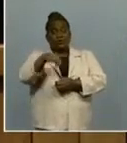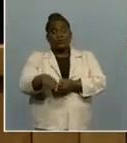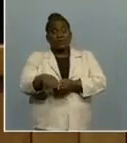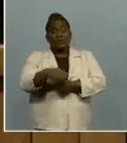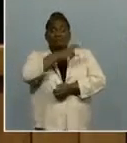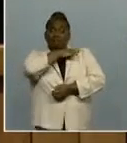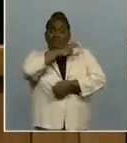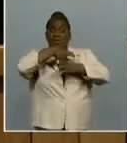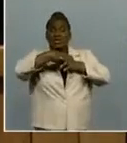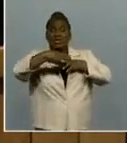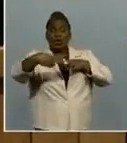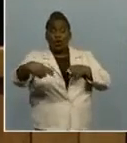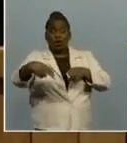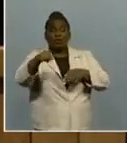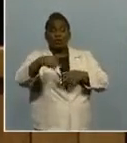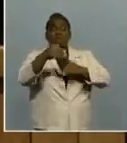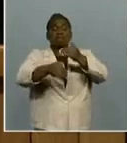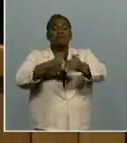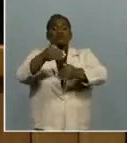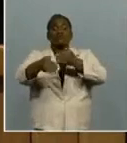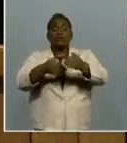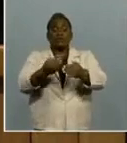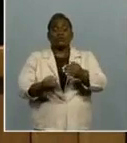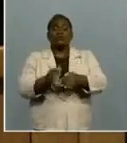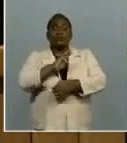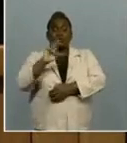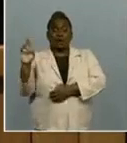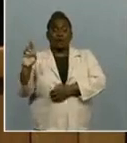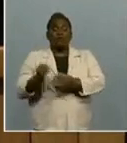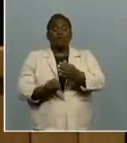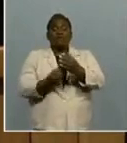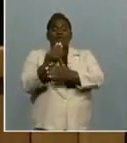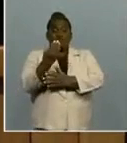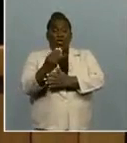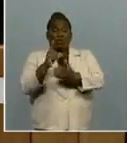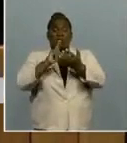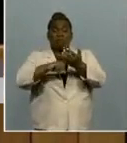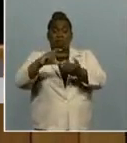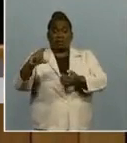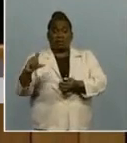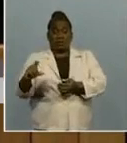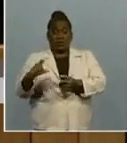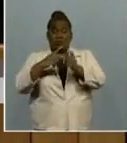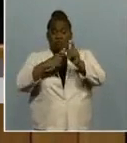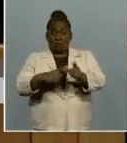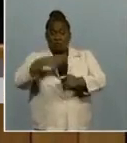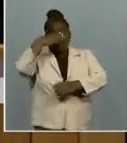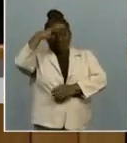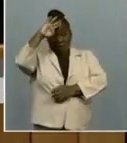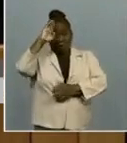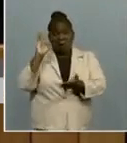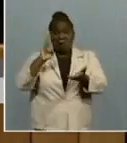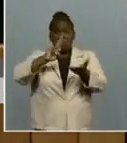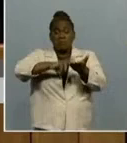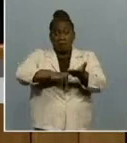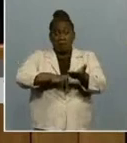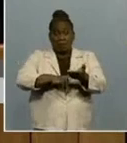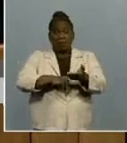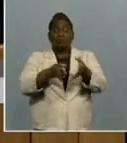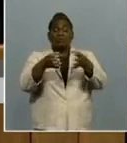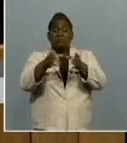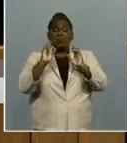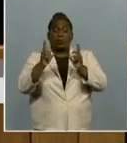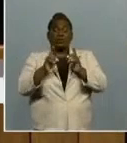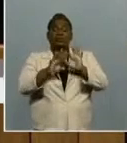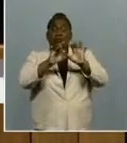del proceso revolucionario y fundadores del partido comunista de cuba miembros del buró político y el secretariado